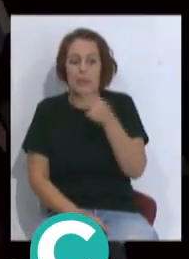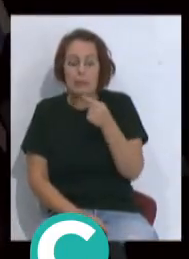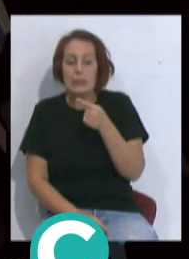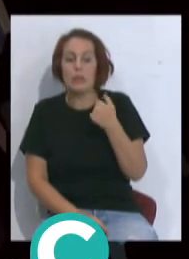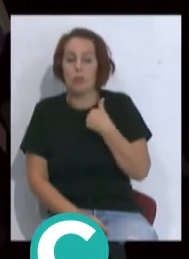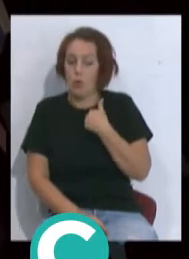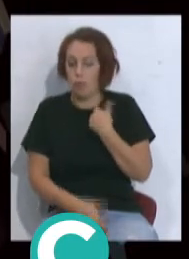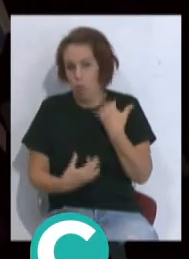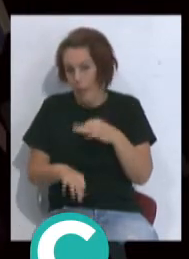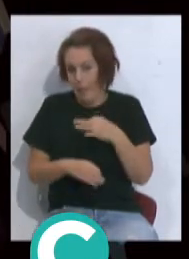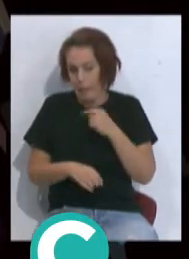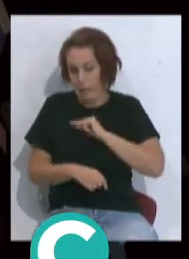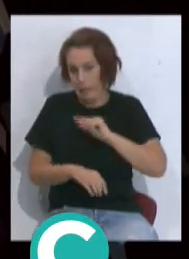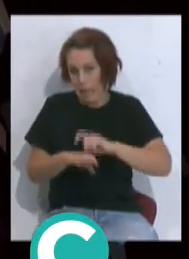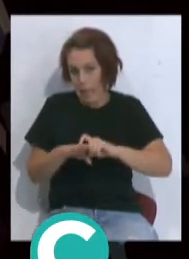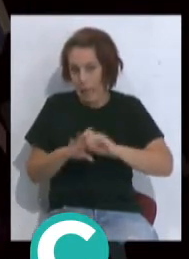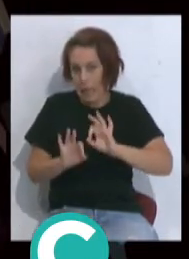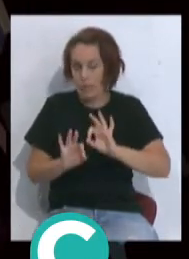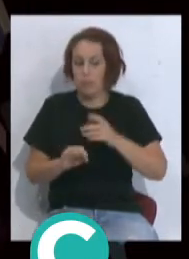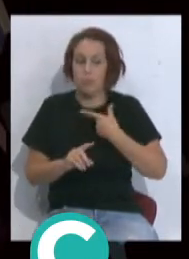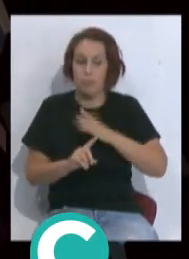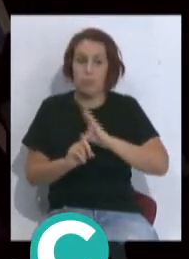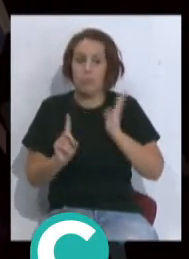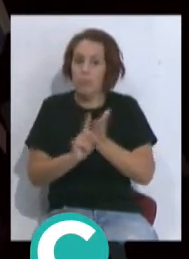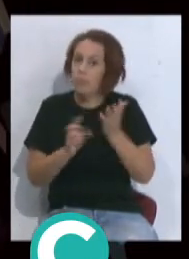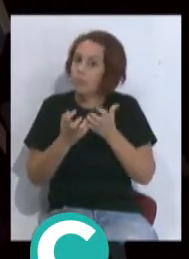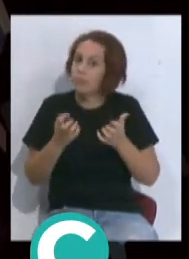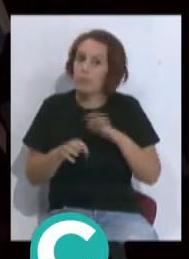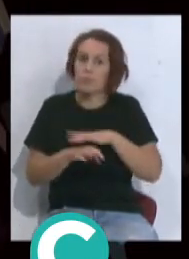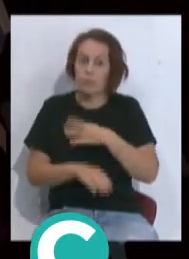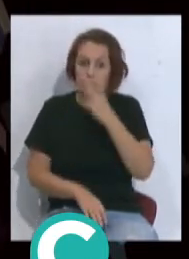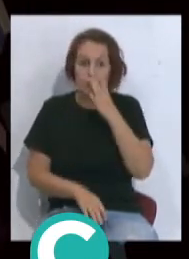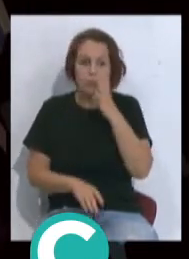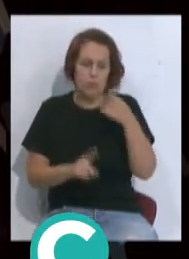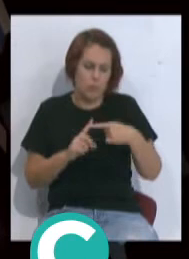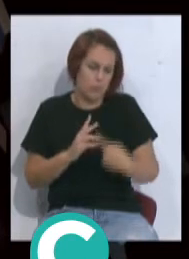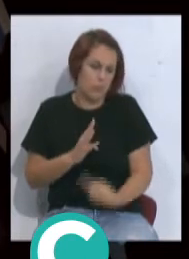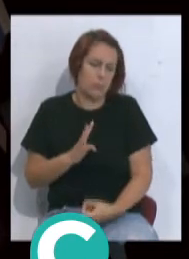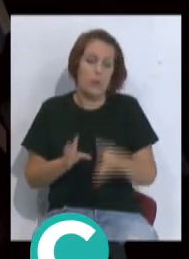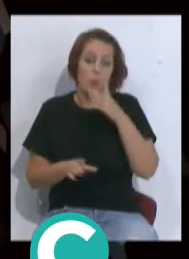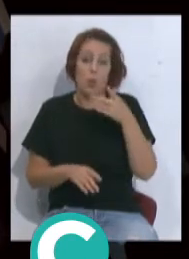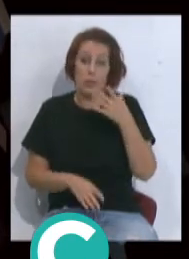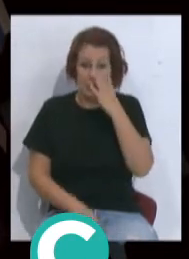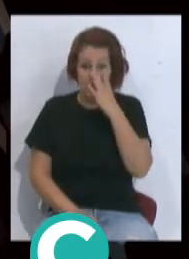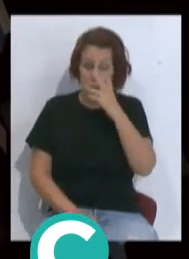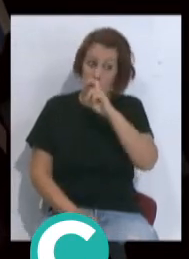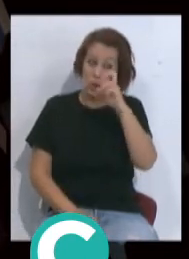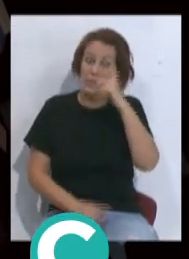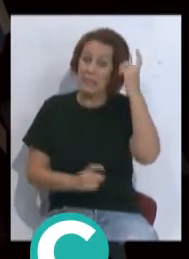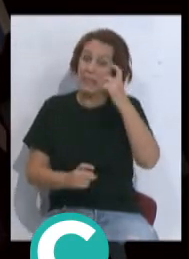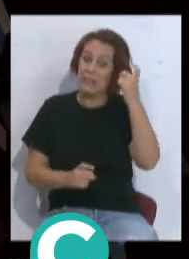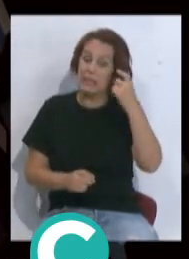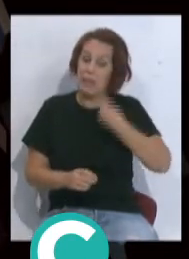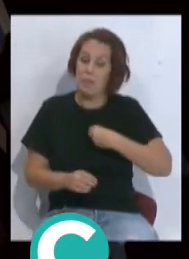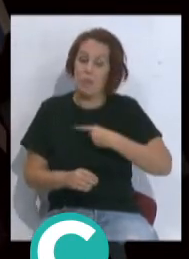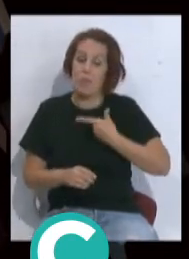suelo poner en lo peor, esto puede suponer un golpe muy importante para el carnaval, por muchos factores, porque va a haber otros carnavales que van a intentar